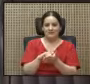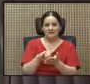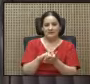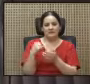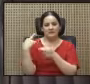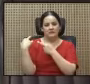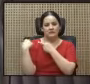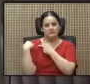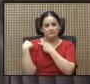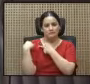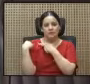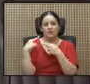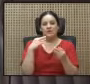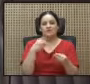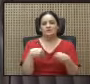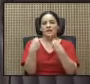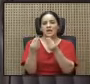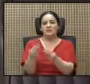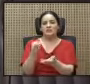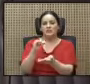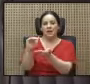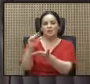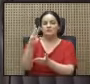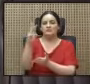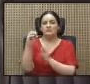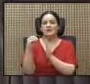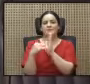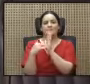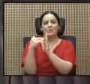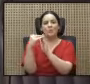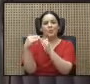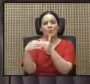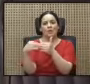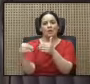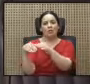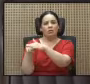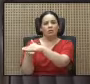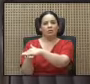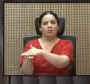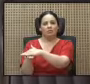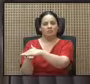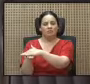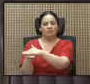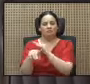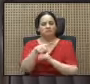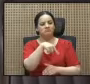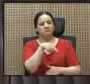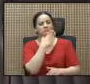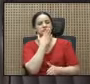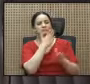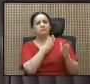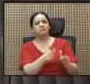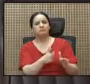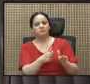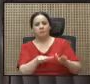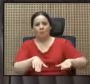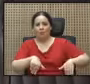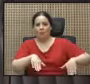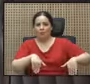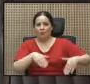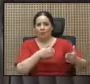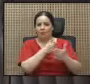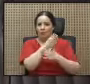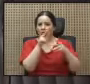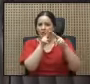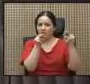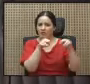trasladado 60 millones de dólares y ahí siguen guardados. Y los indígenas nuestros sin tener acceso al